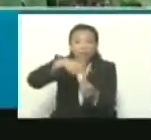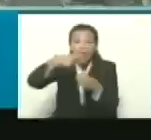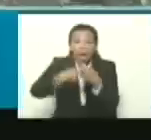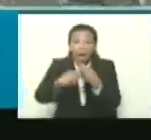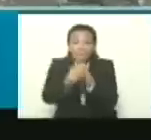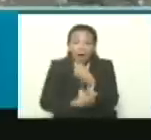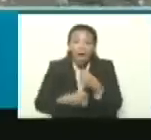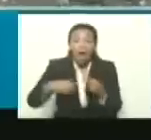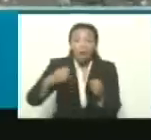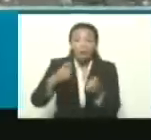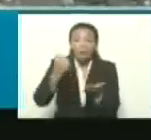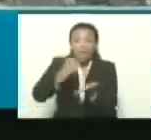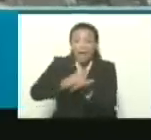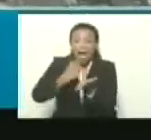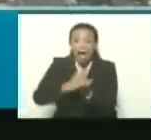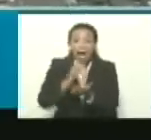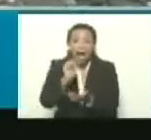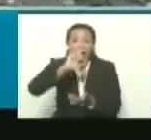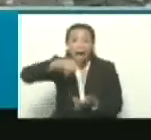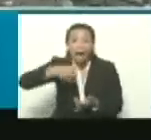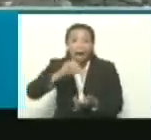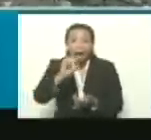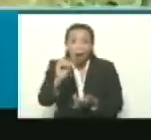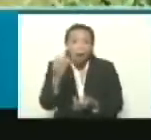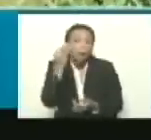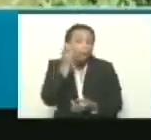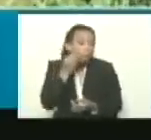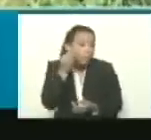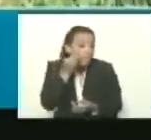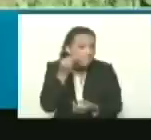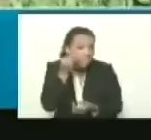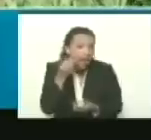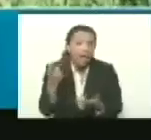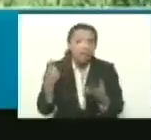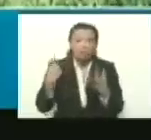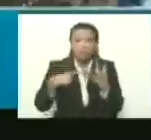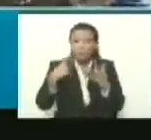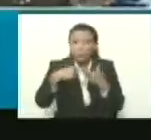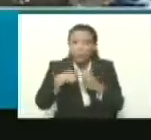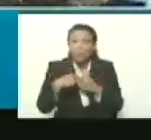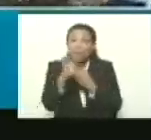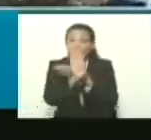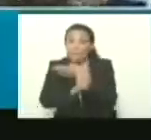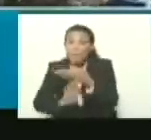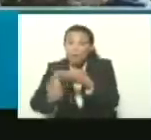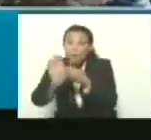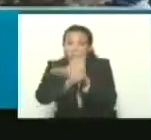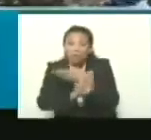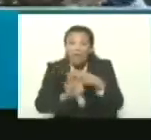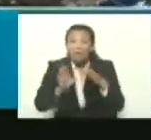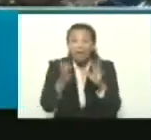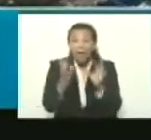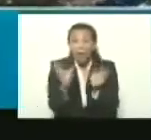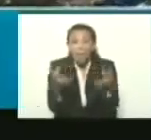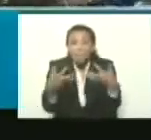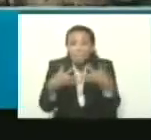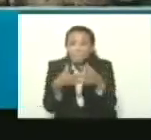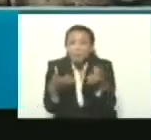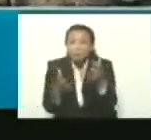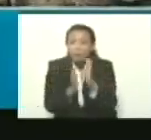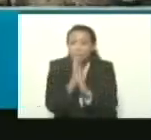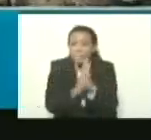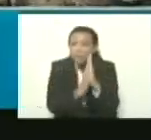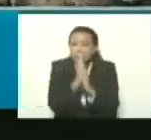ajo, presidente. Del tema de, por ahí hablaron de un tomate, de una, pero punta. Tenemos que producir los pequeños y medianos productores que le han dado de